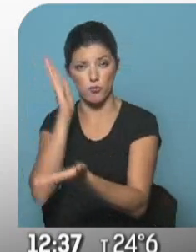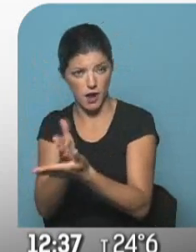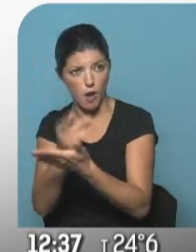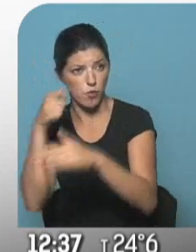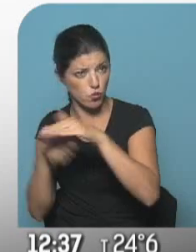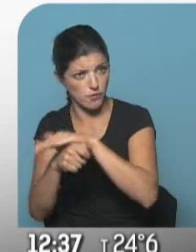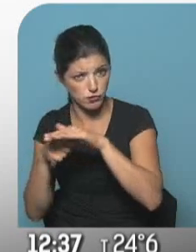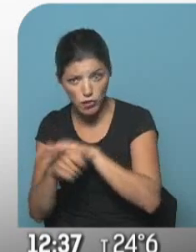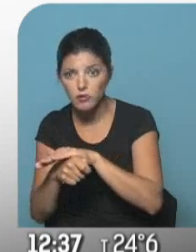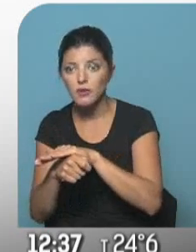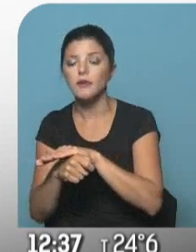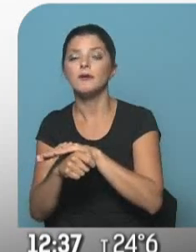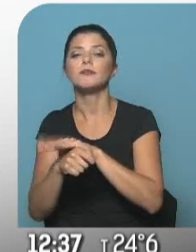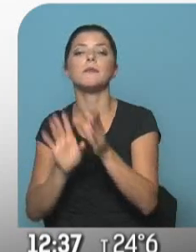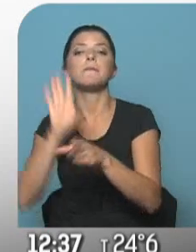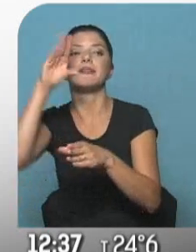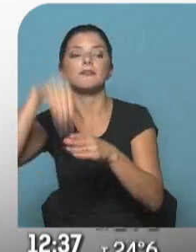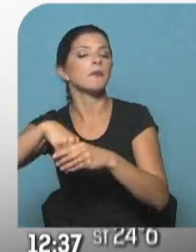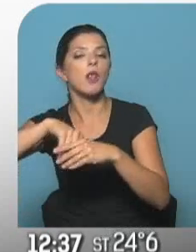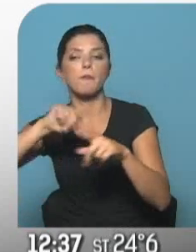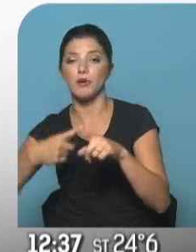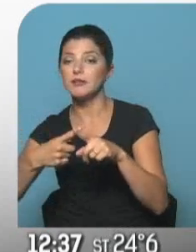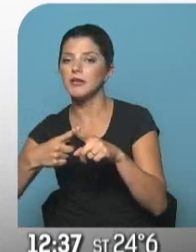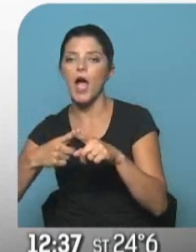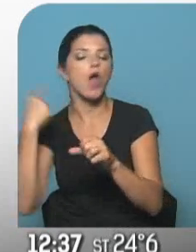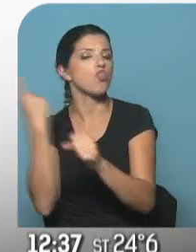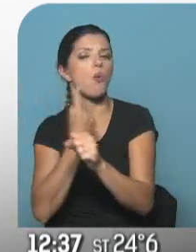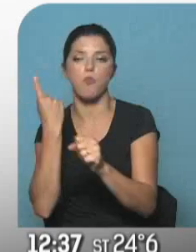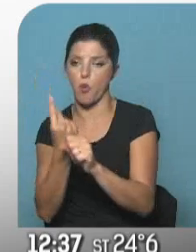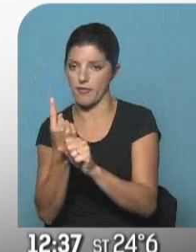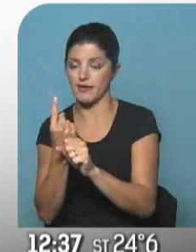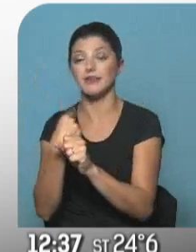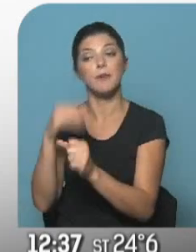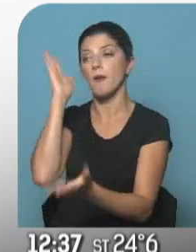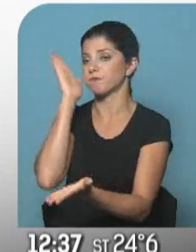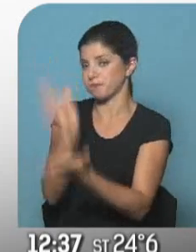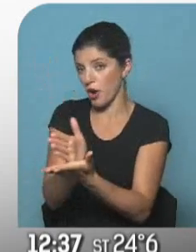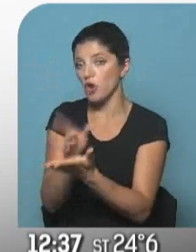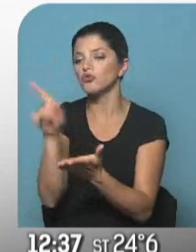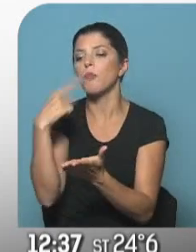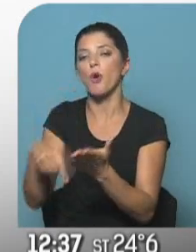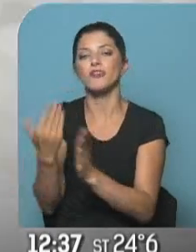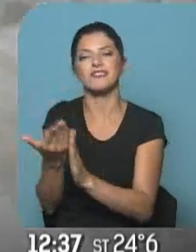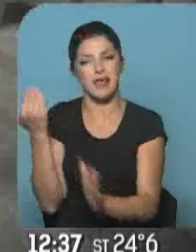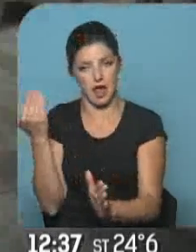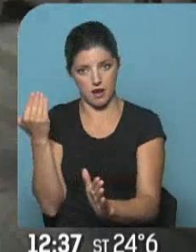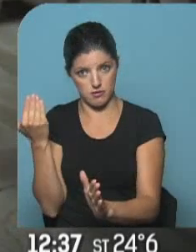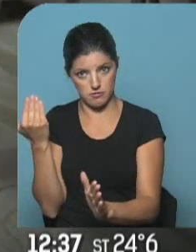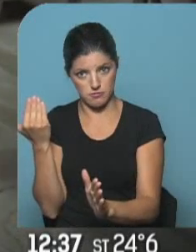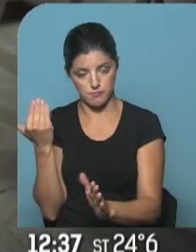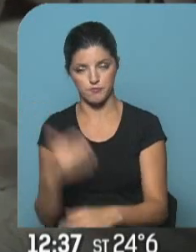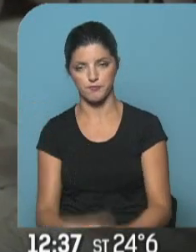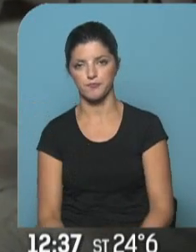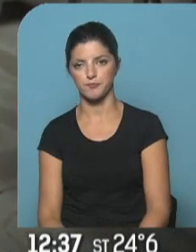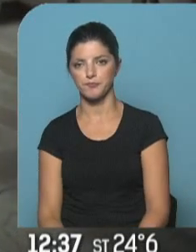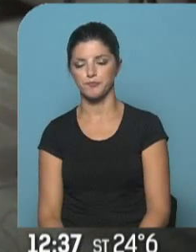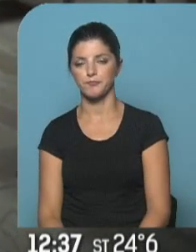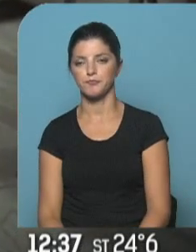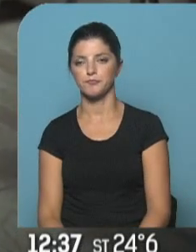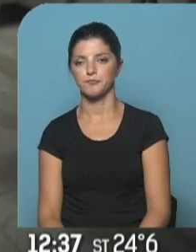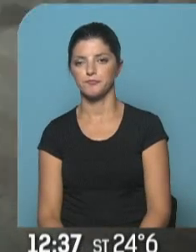sea inhabilitada para participar en la vida política del país y sancionada con la pérdida de sus bienes. Las